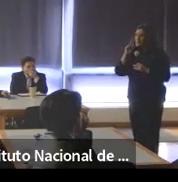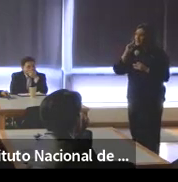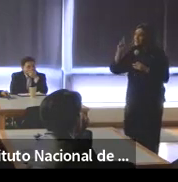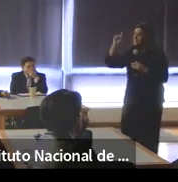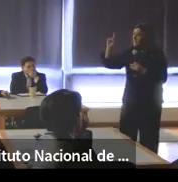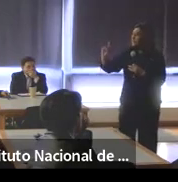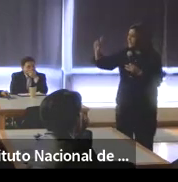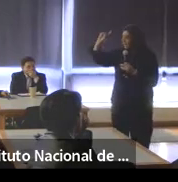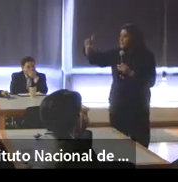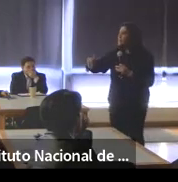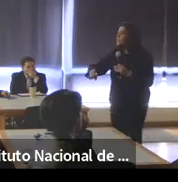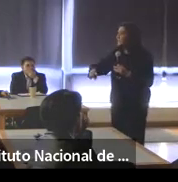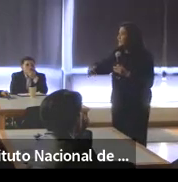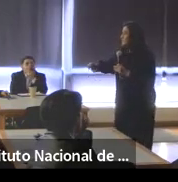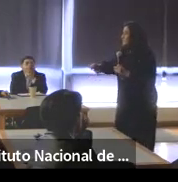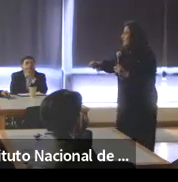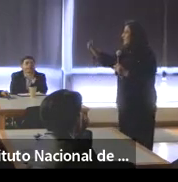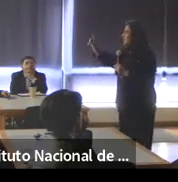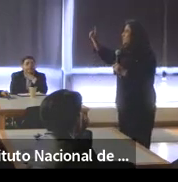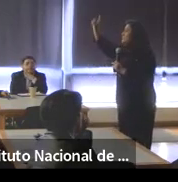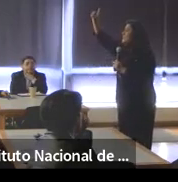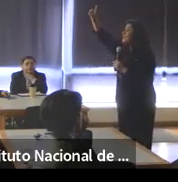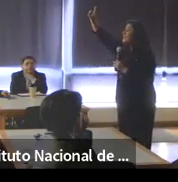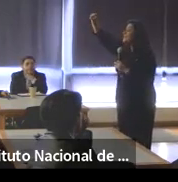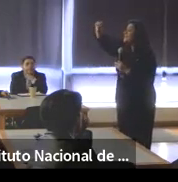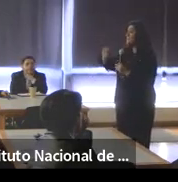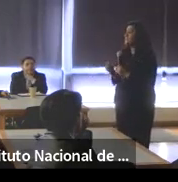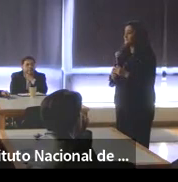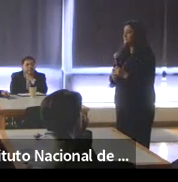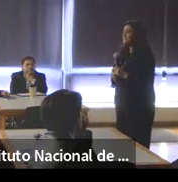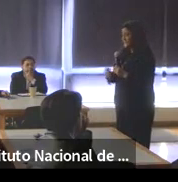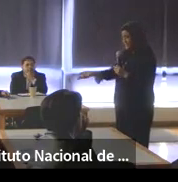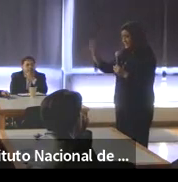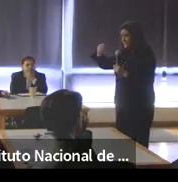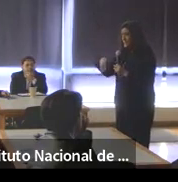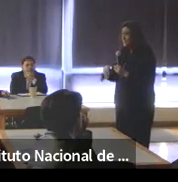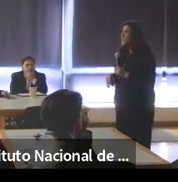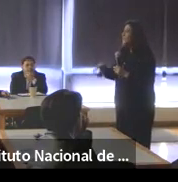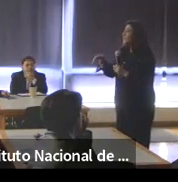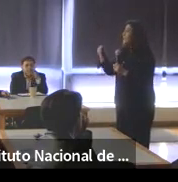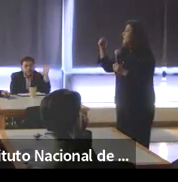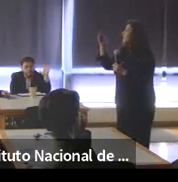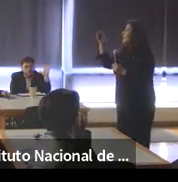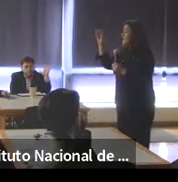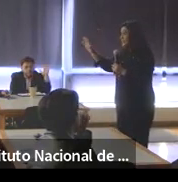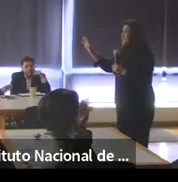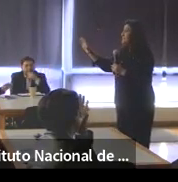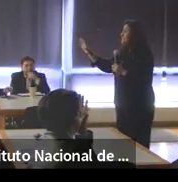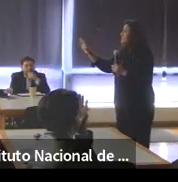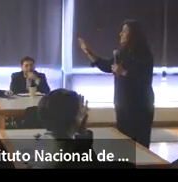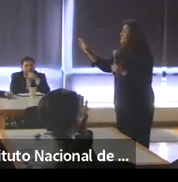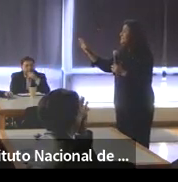a quién le han llamado en algún momento y le han dicho te habla el jefe le levanten la mano y